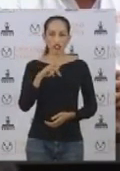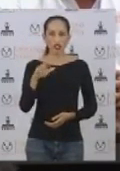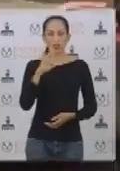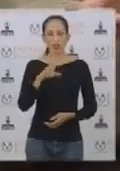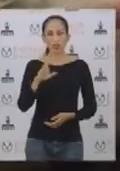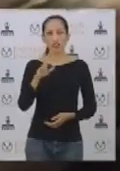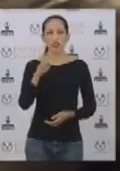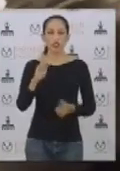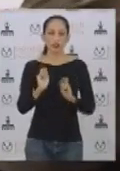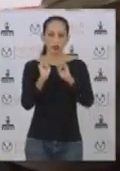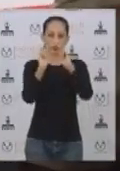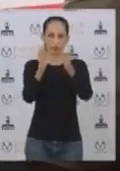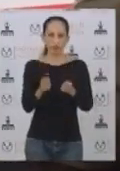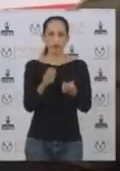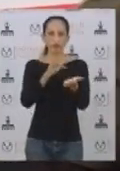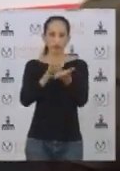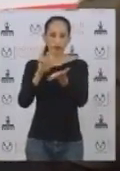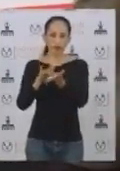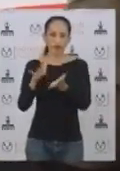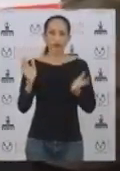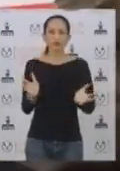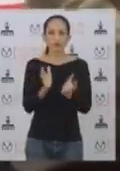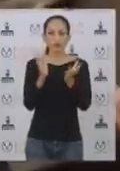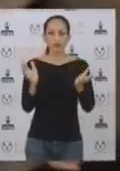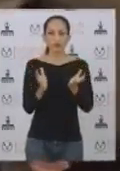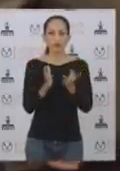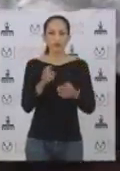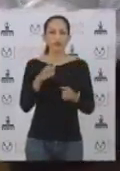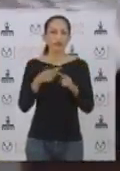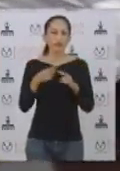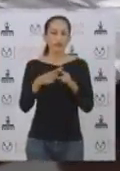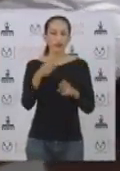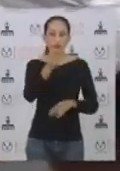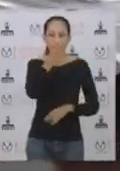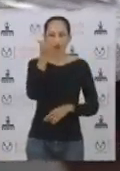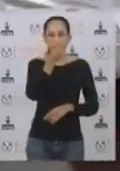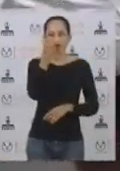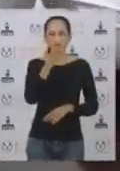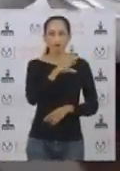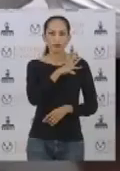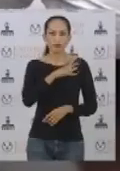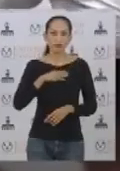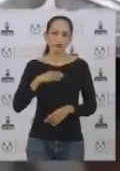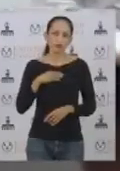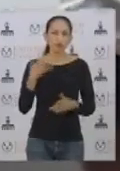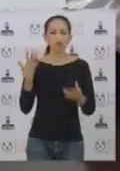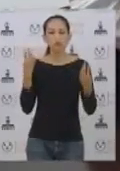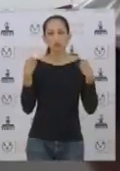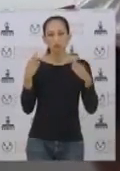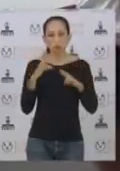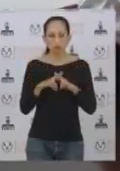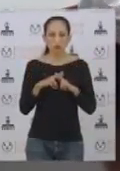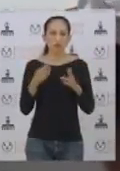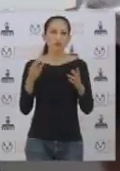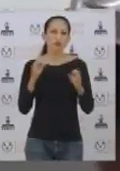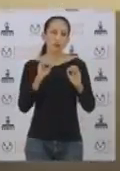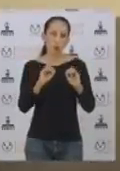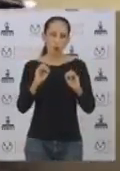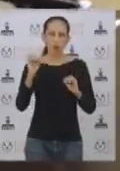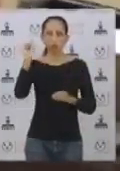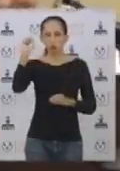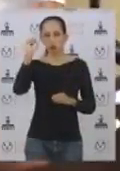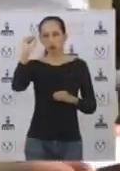Pérez del Río, hizo entrega de los estímulos económicos a los estudiantes universitarios que son hijos del personal docente